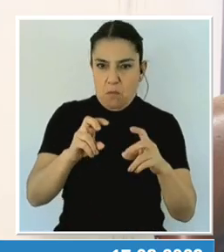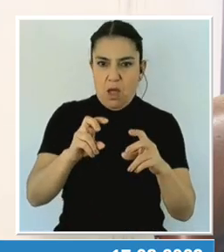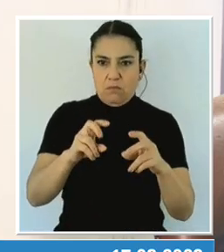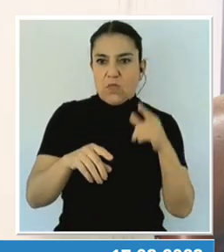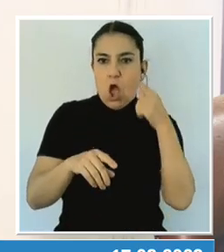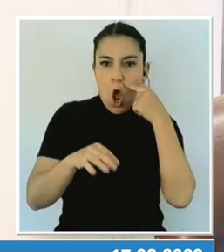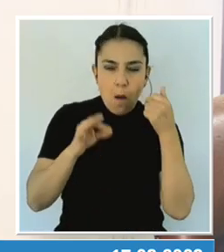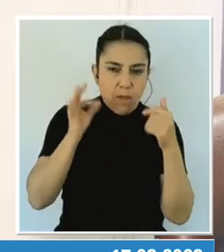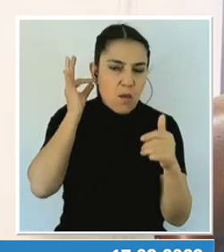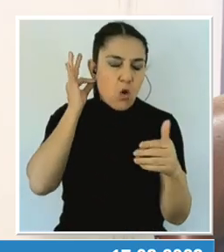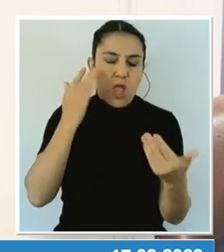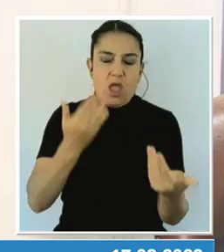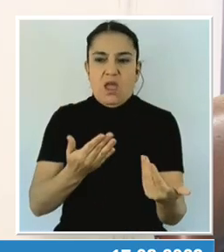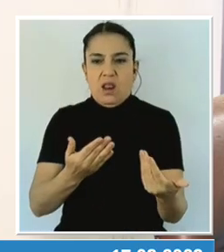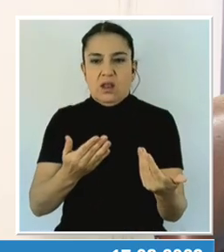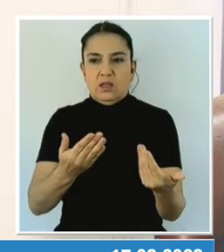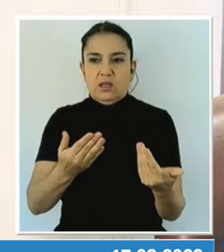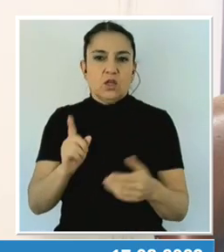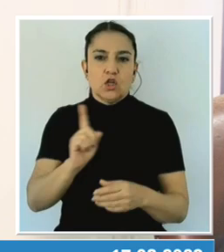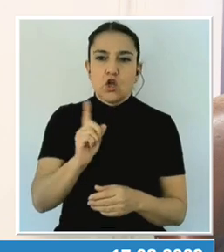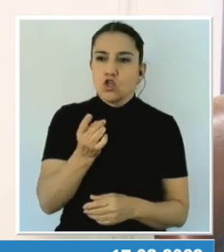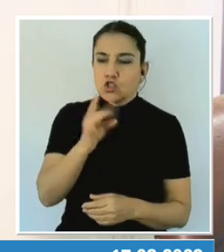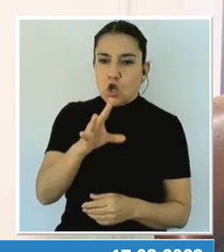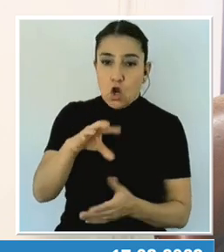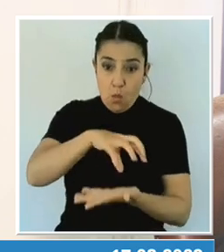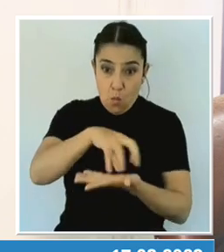pueblos originarios, en el trabajo,